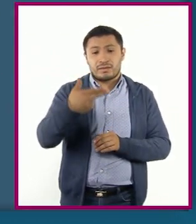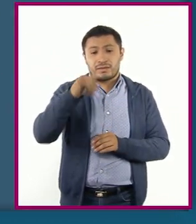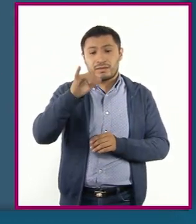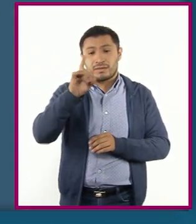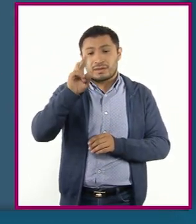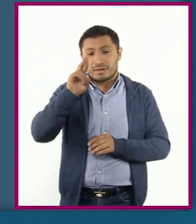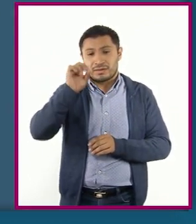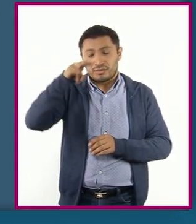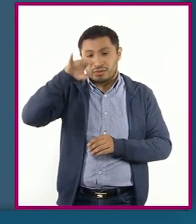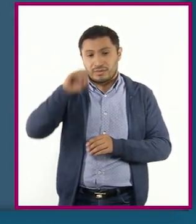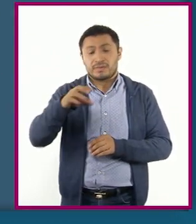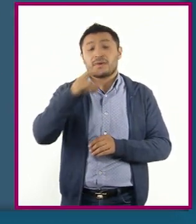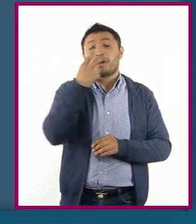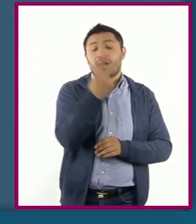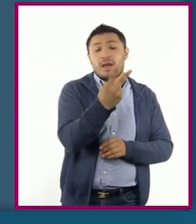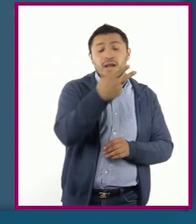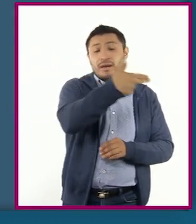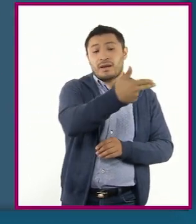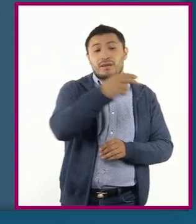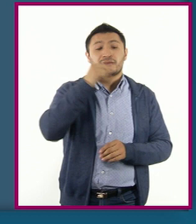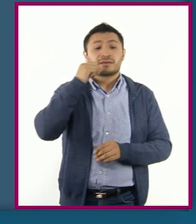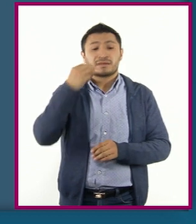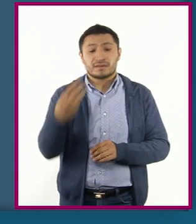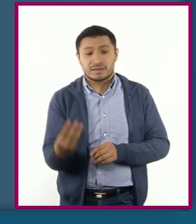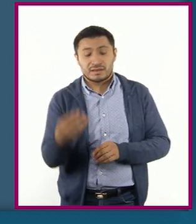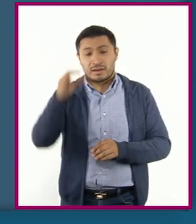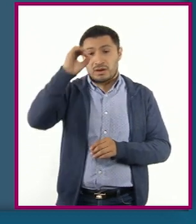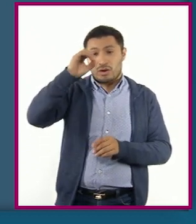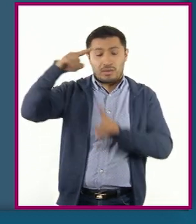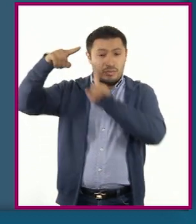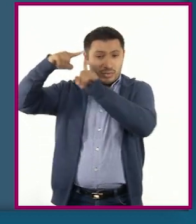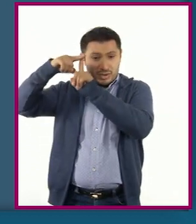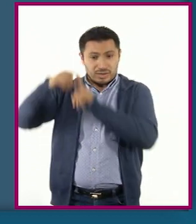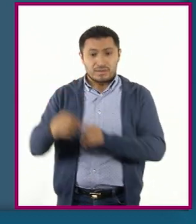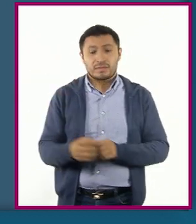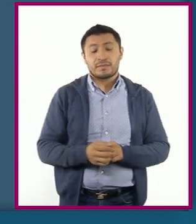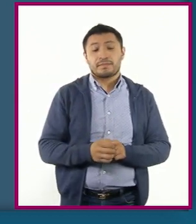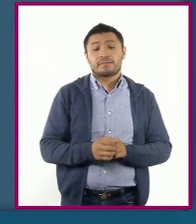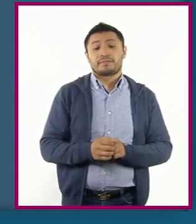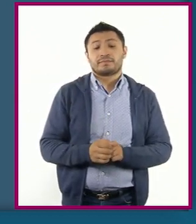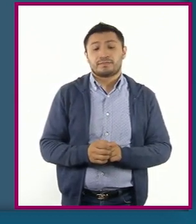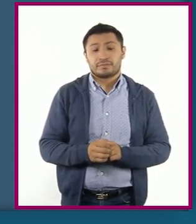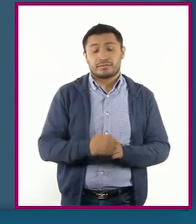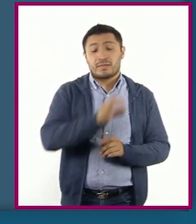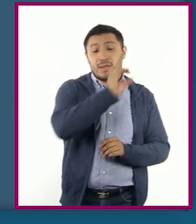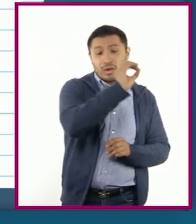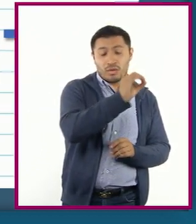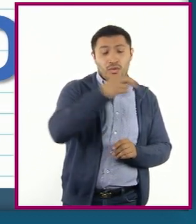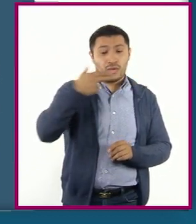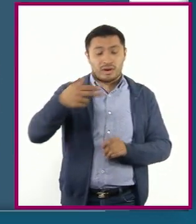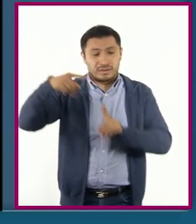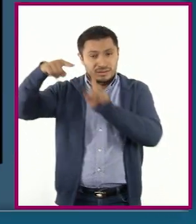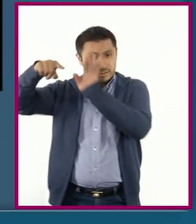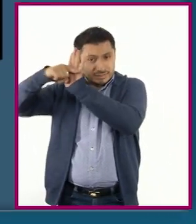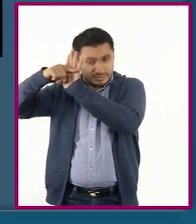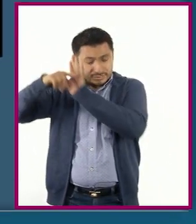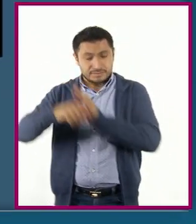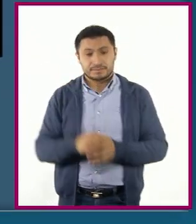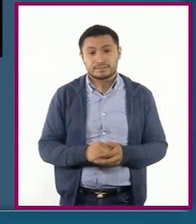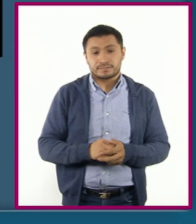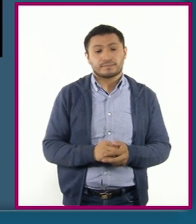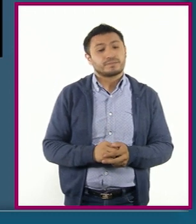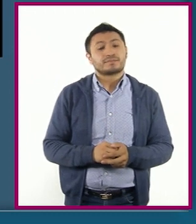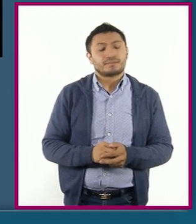su nombre. El hafnio comienza con H, pero se utiliza la tercera letra para diferenciarlo. Por lo tanto,